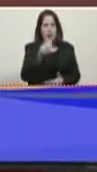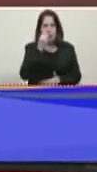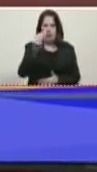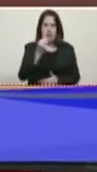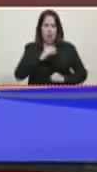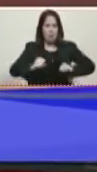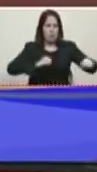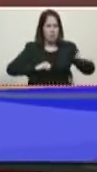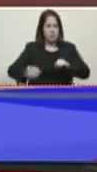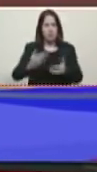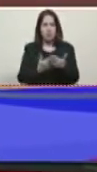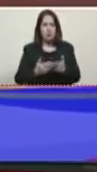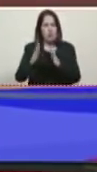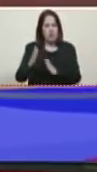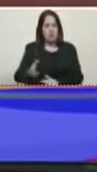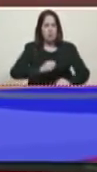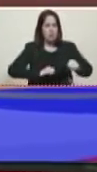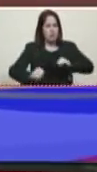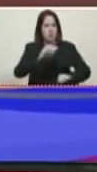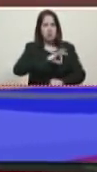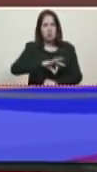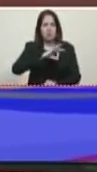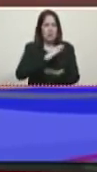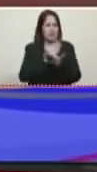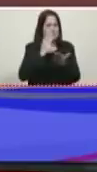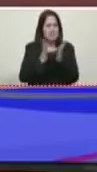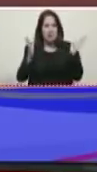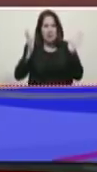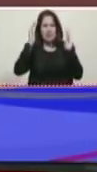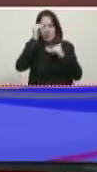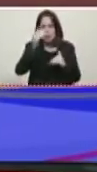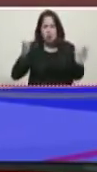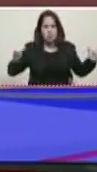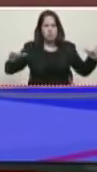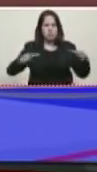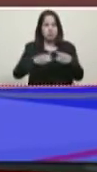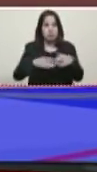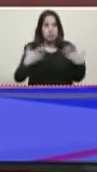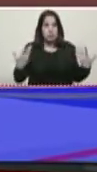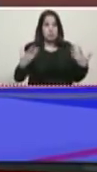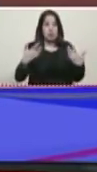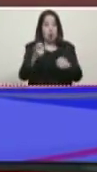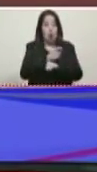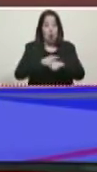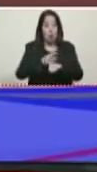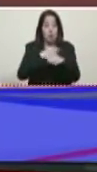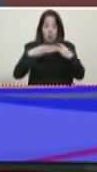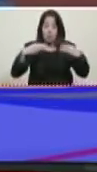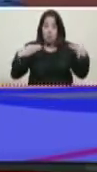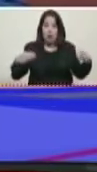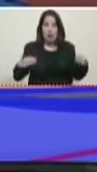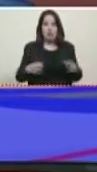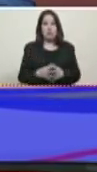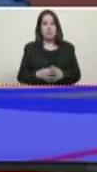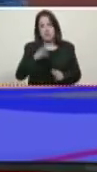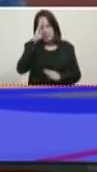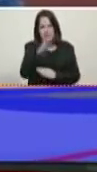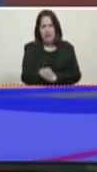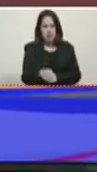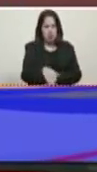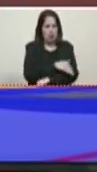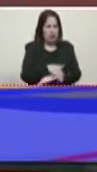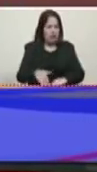movimiento estudiantil a los movimientos sociales siempre el autogobierno popular el gobierno directo la